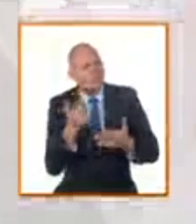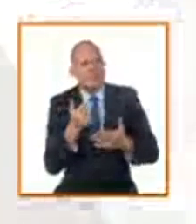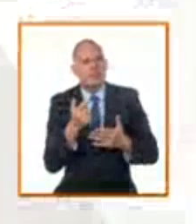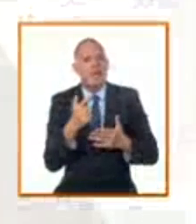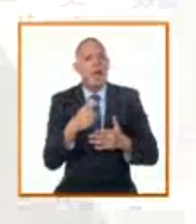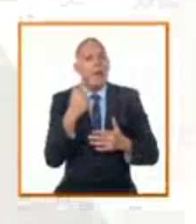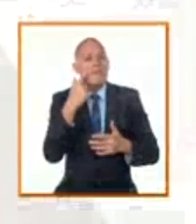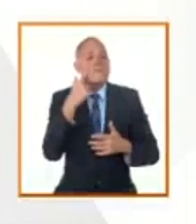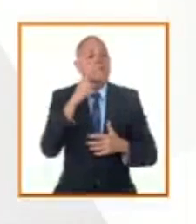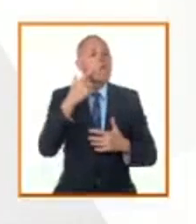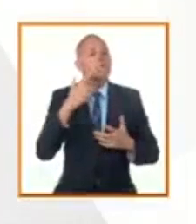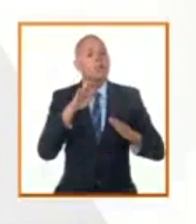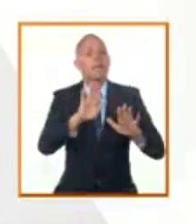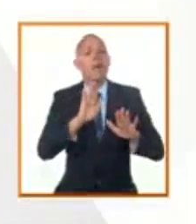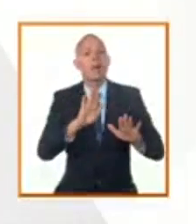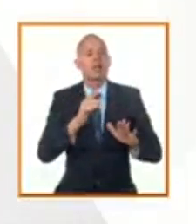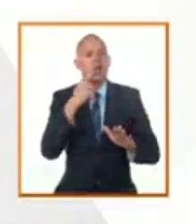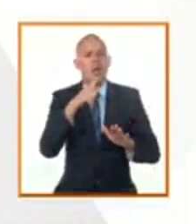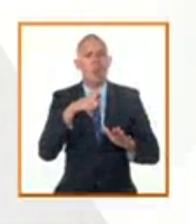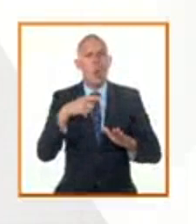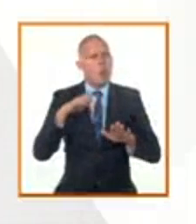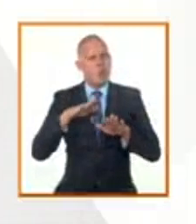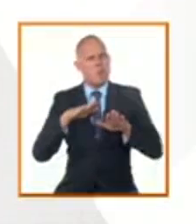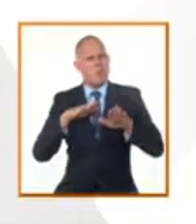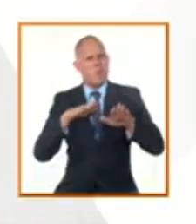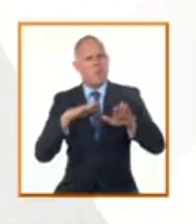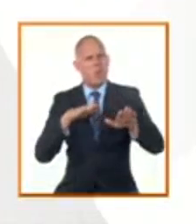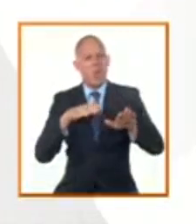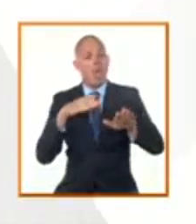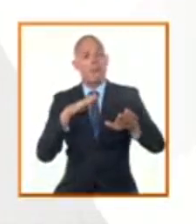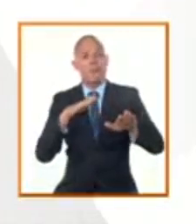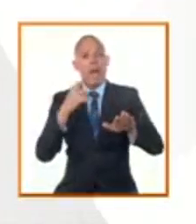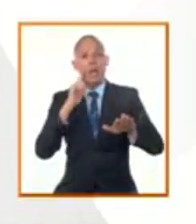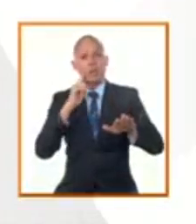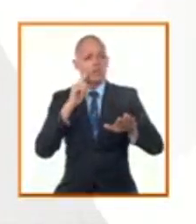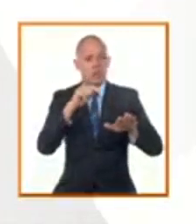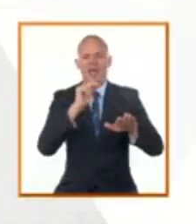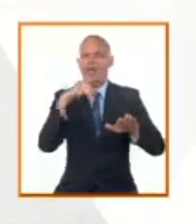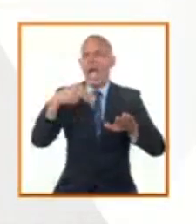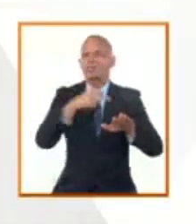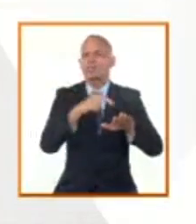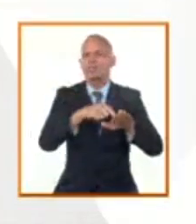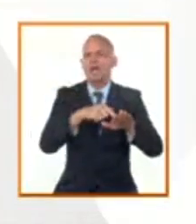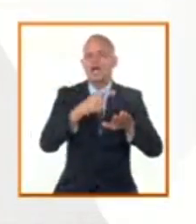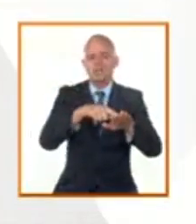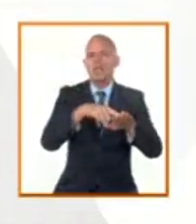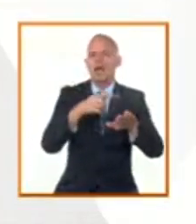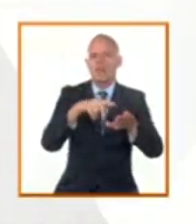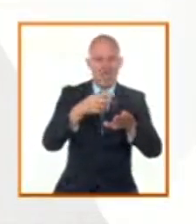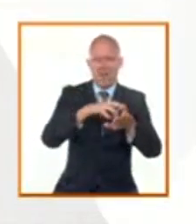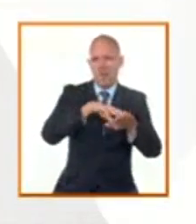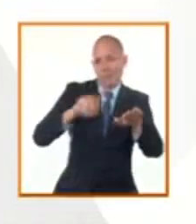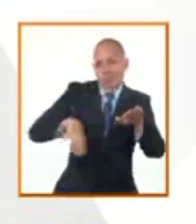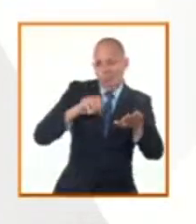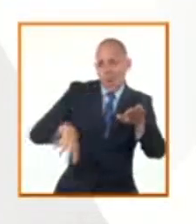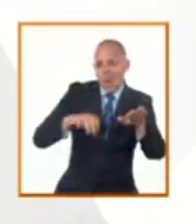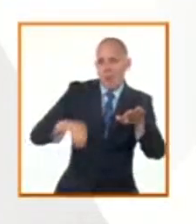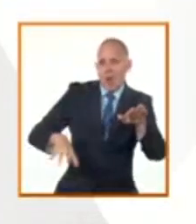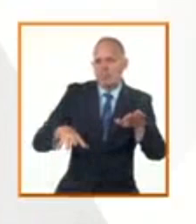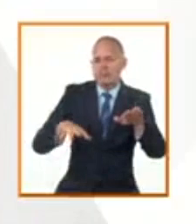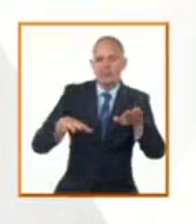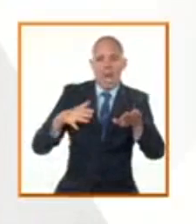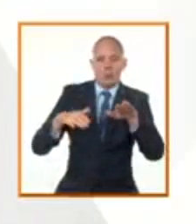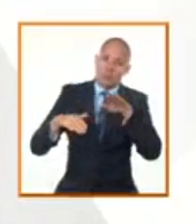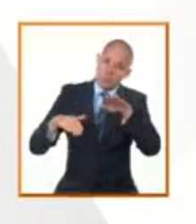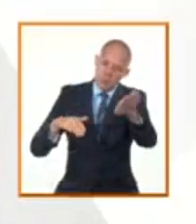kilogramos de marihuana que fueron recuperados por nuestra fuerza de Guardia Frontera y el Servicio de Guardacosta de estadounidense